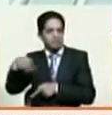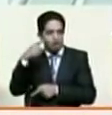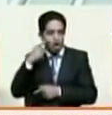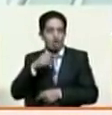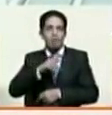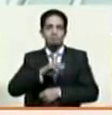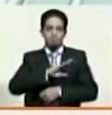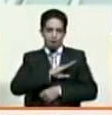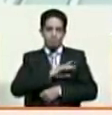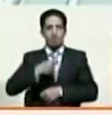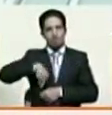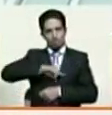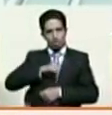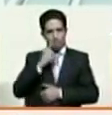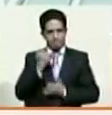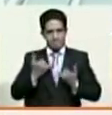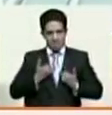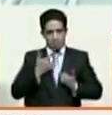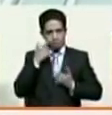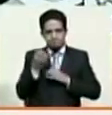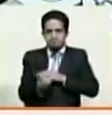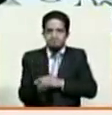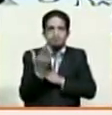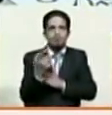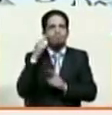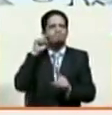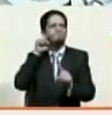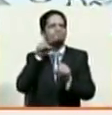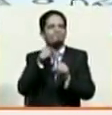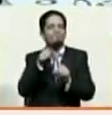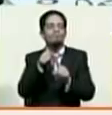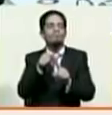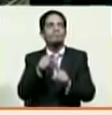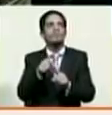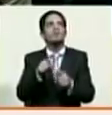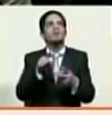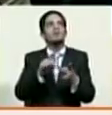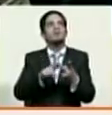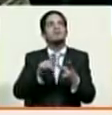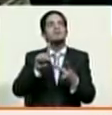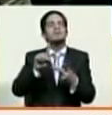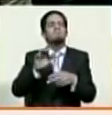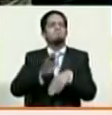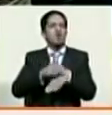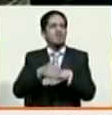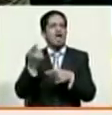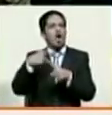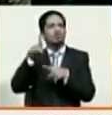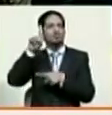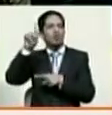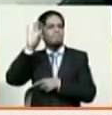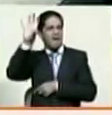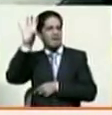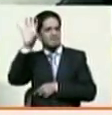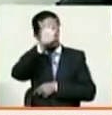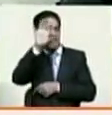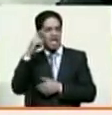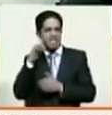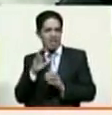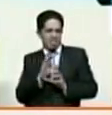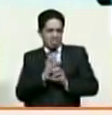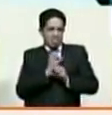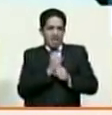agresión multiforme que hay contra nuestra patria, enfocada principalmente en el estrangulamiento de nuestra economía, impedir